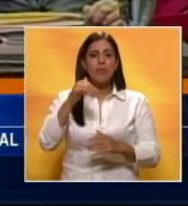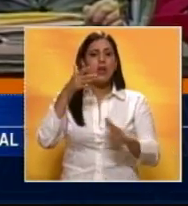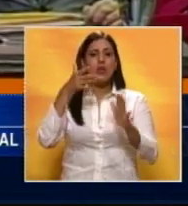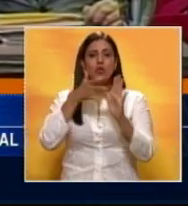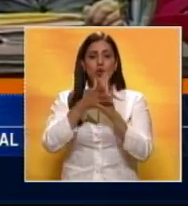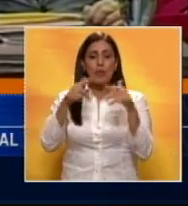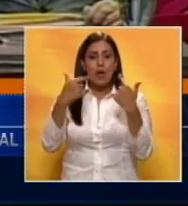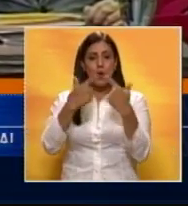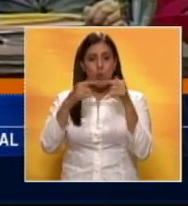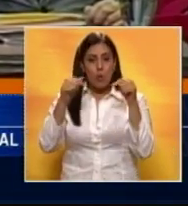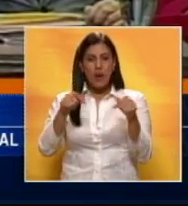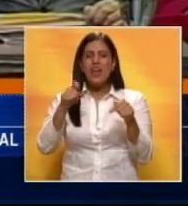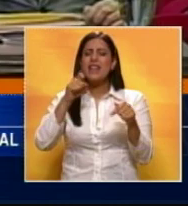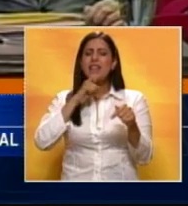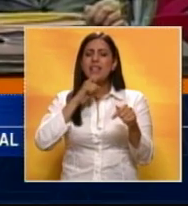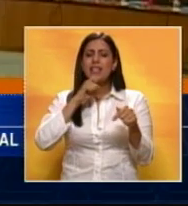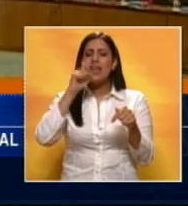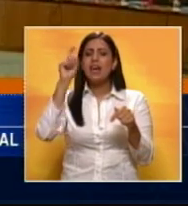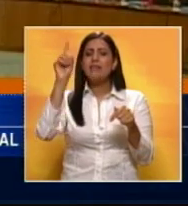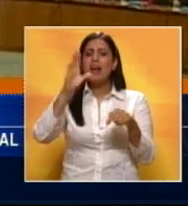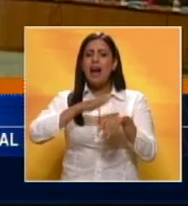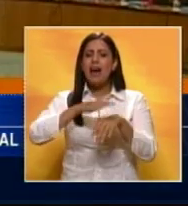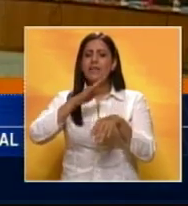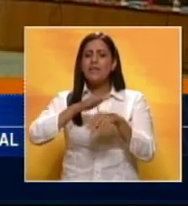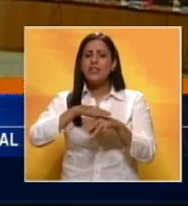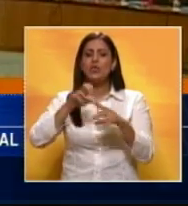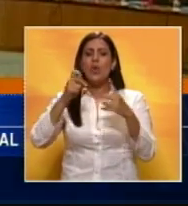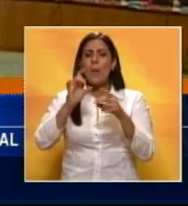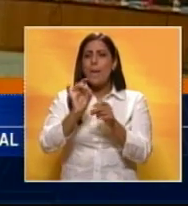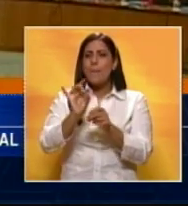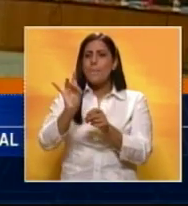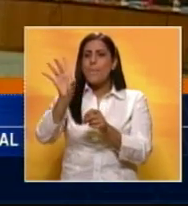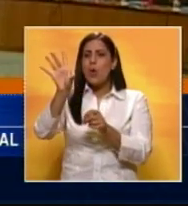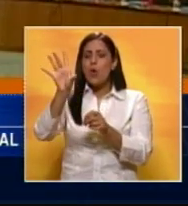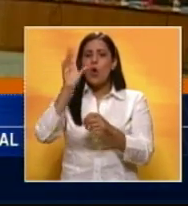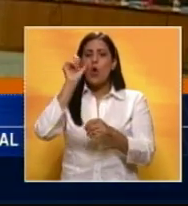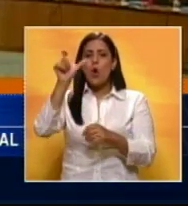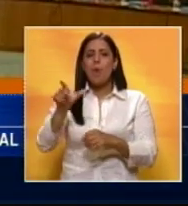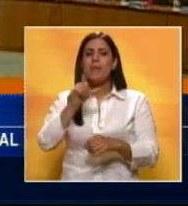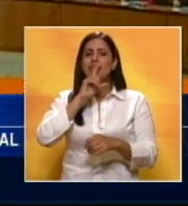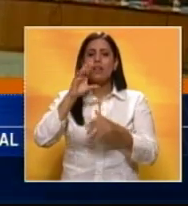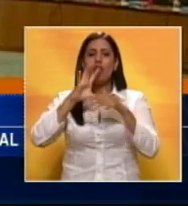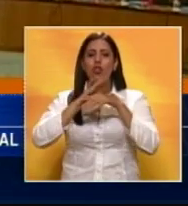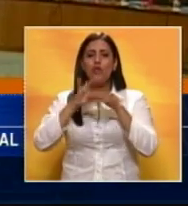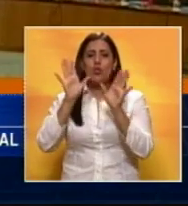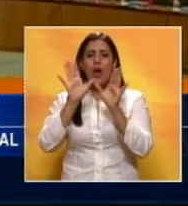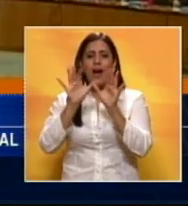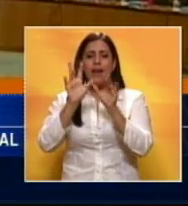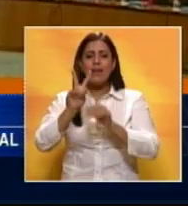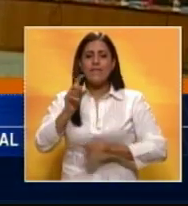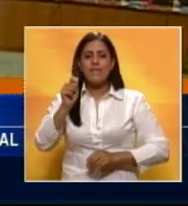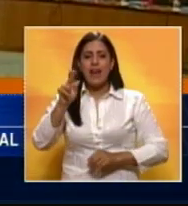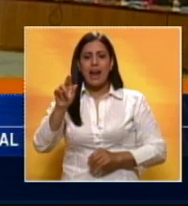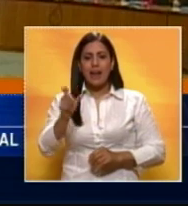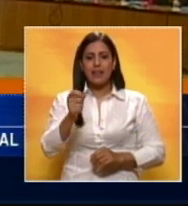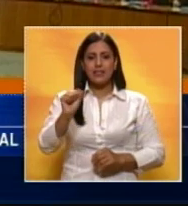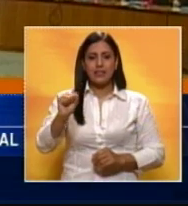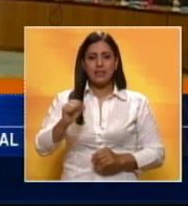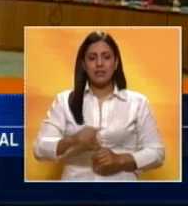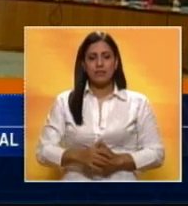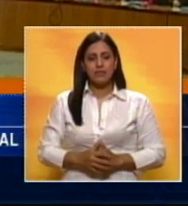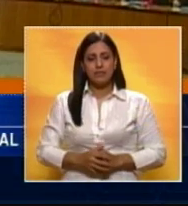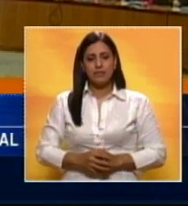a esta sala quién solicitó la exclusión del doctor Ángel Vargas.